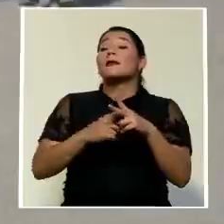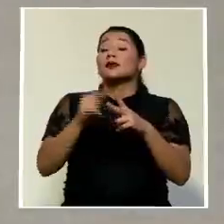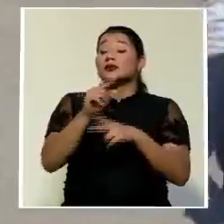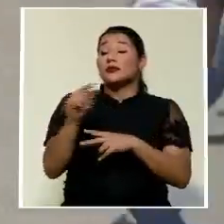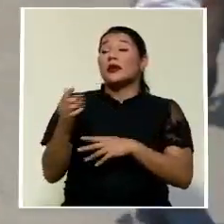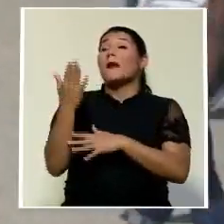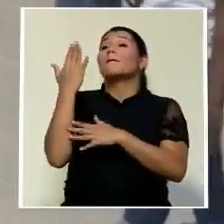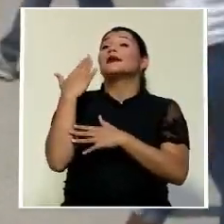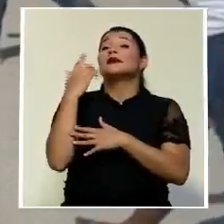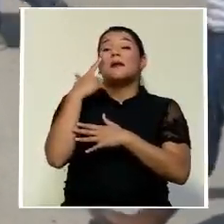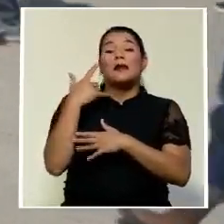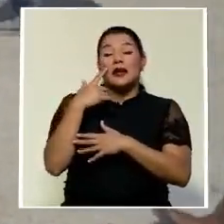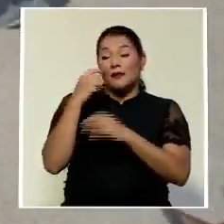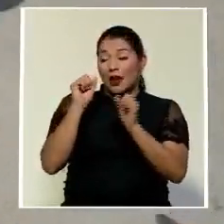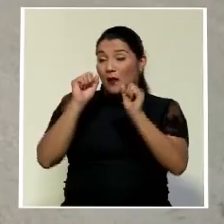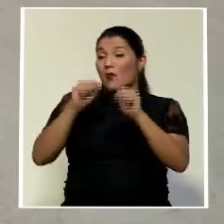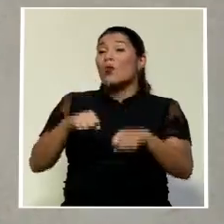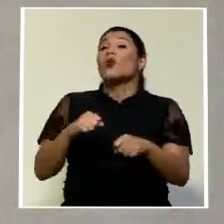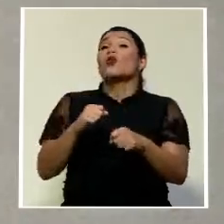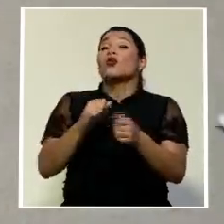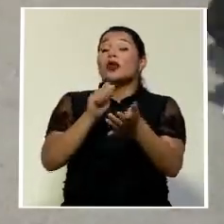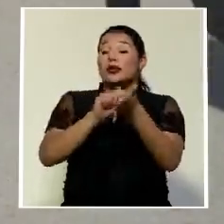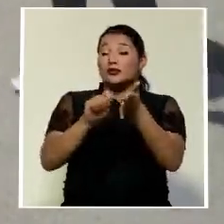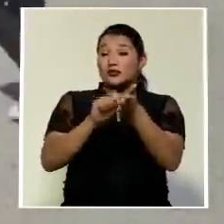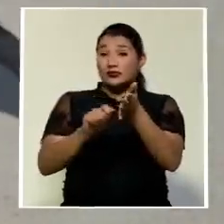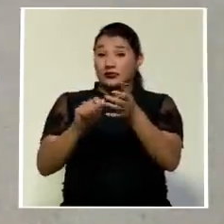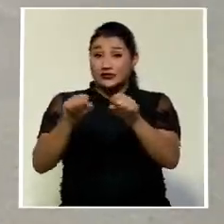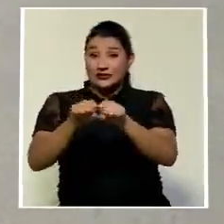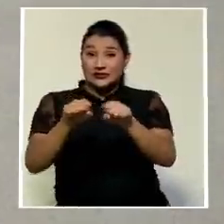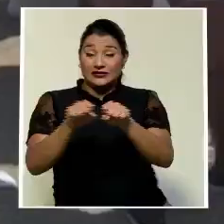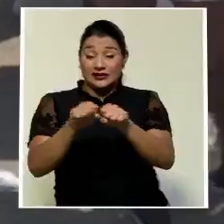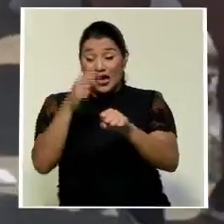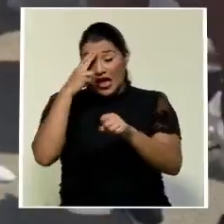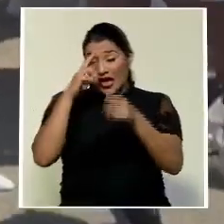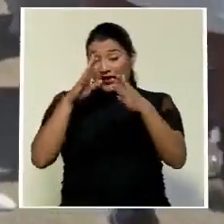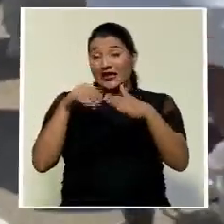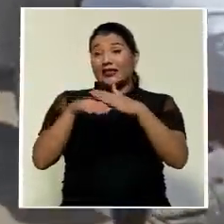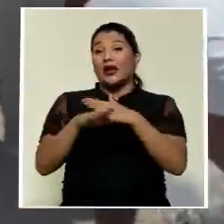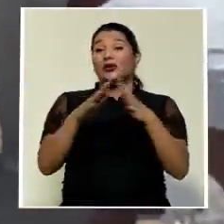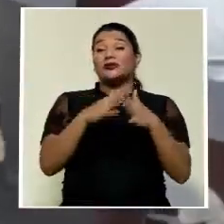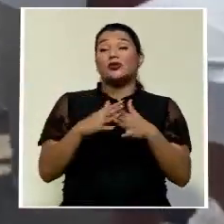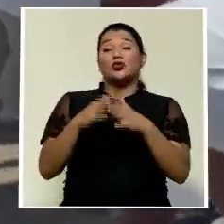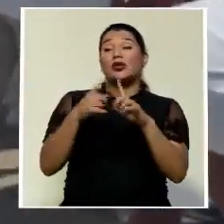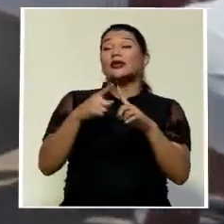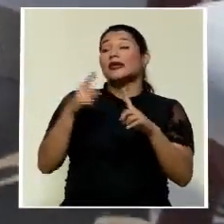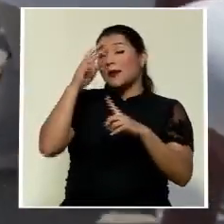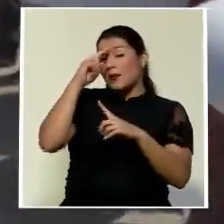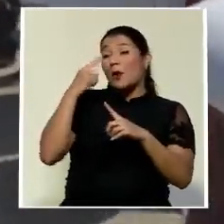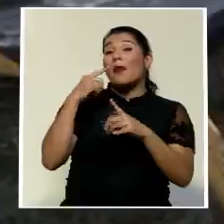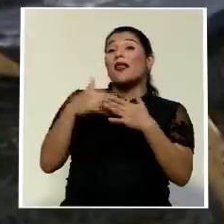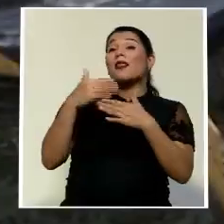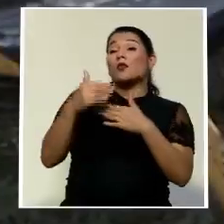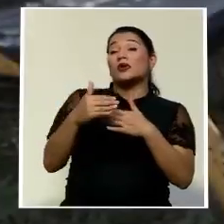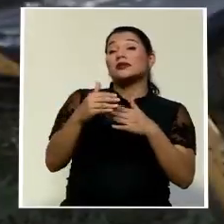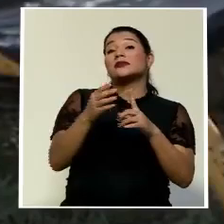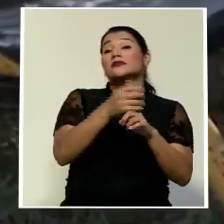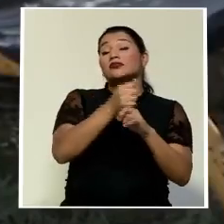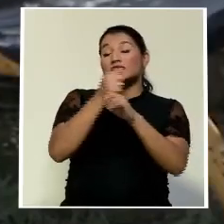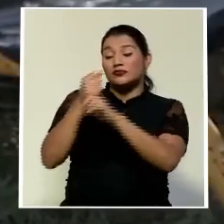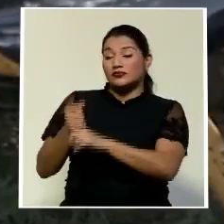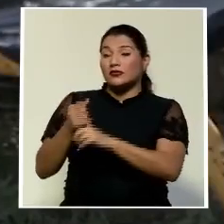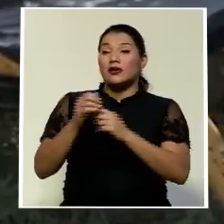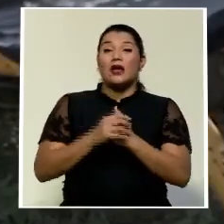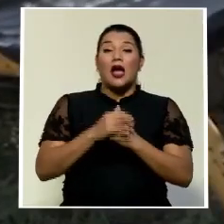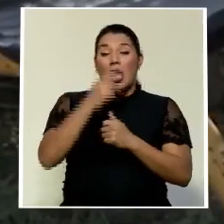en aviones a ciudadanos de Haití que entraron a Estados Unidos desde México para llevarlos de regreso a su país. Los haitianos